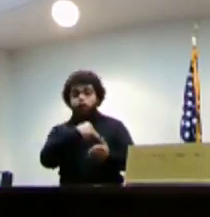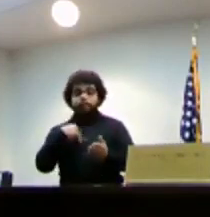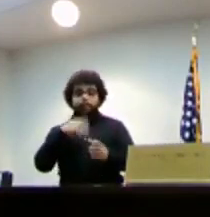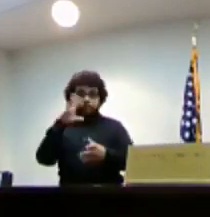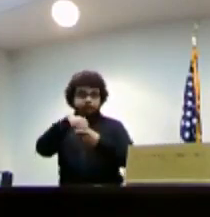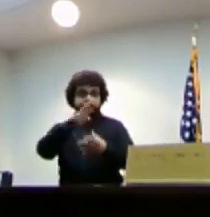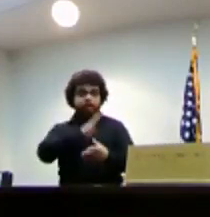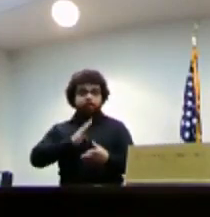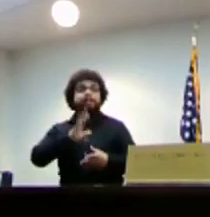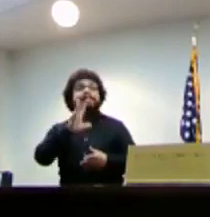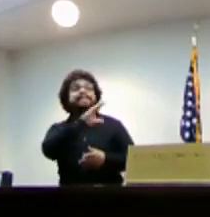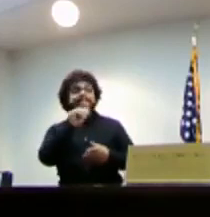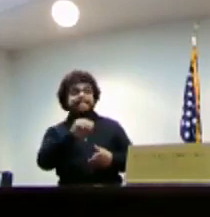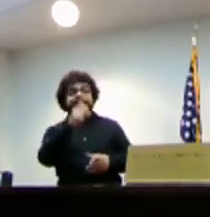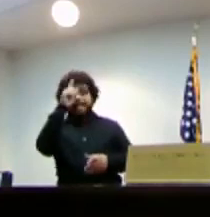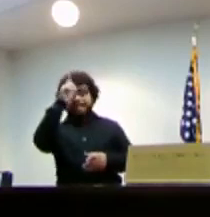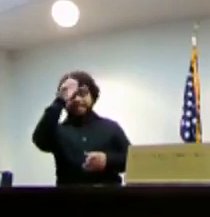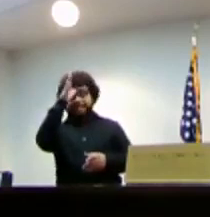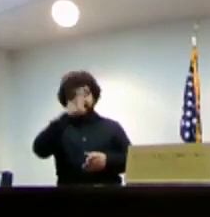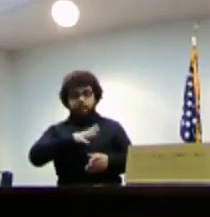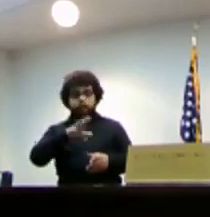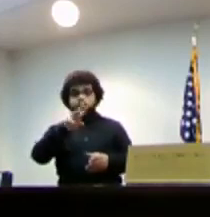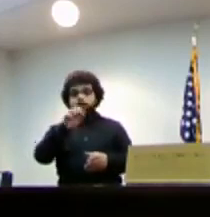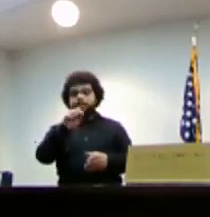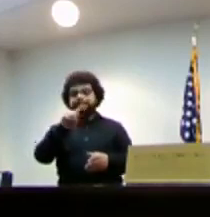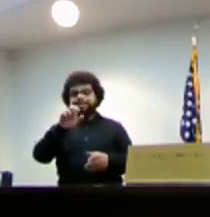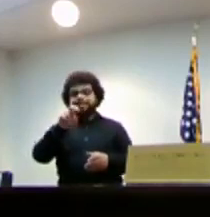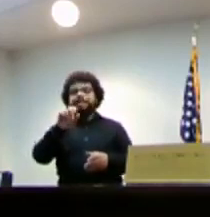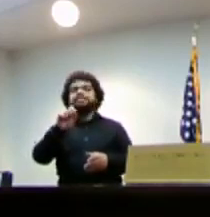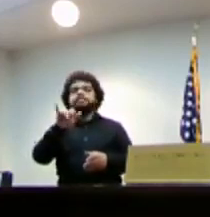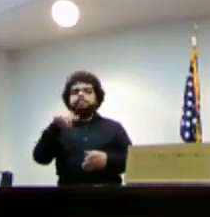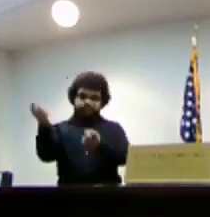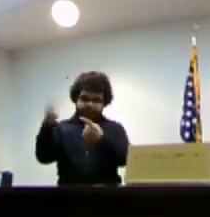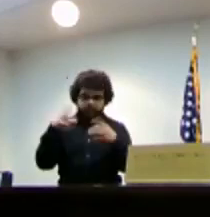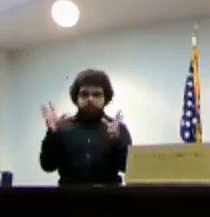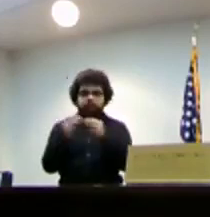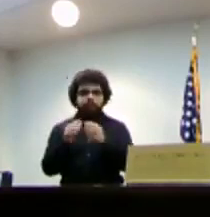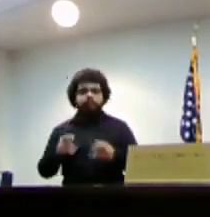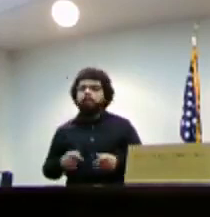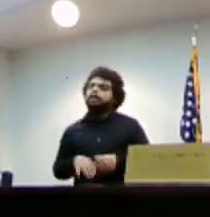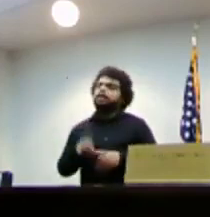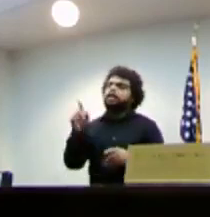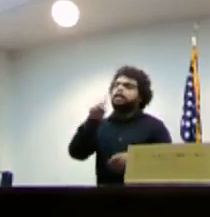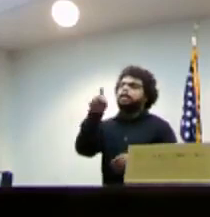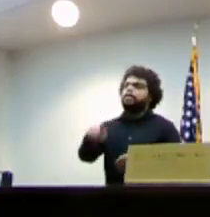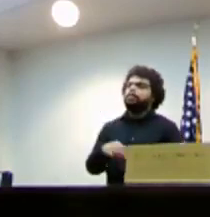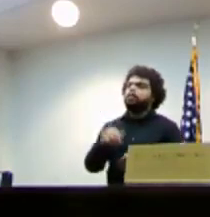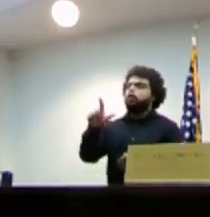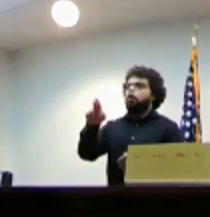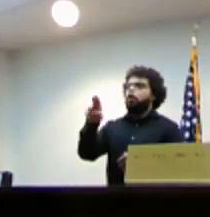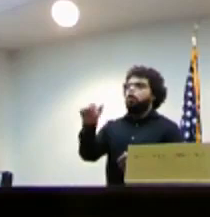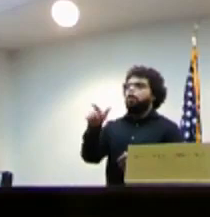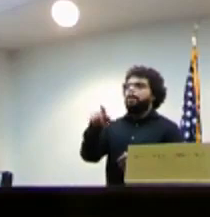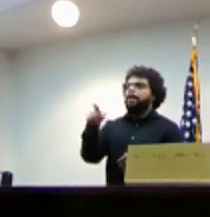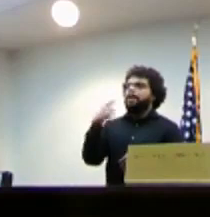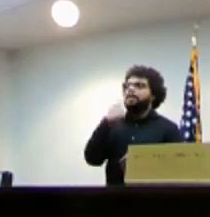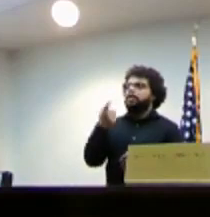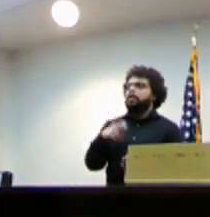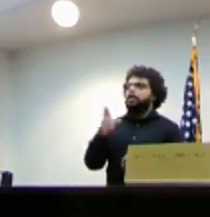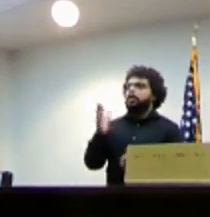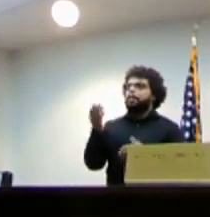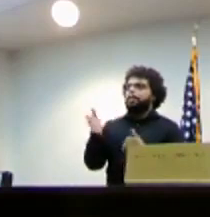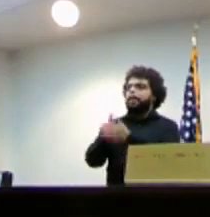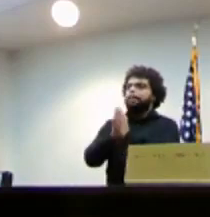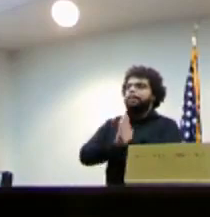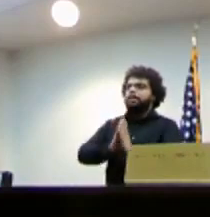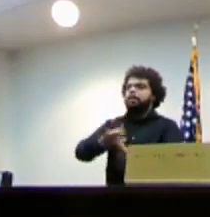Weinstein, por ejemplo, estuvo presente en esta última reunión. Por ejemplo, Luma le dijo a ustedes que ellos iban a pedir un aumento de 17% en el costo de la energía eléctrica. Eso tiene